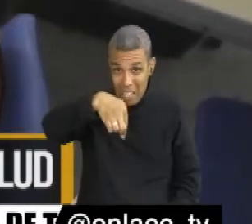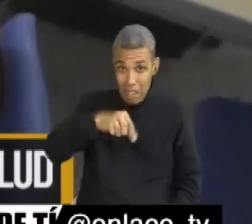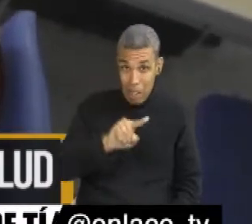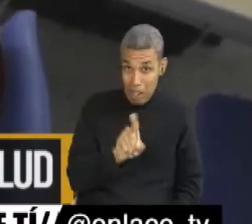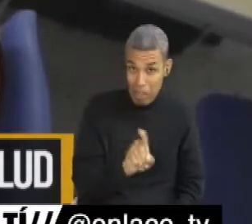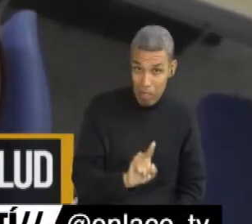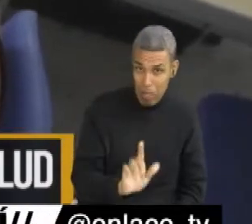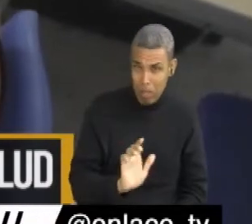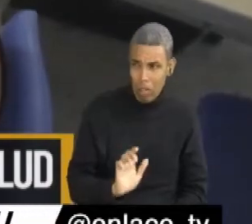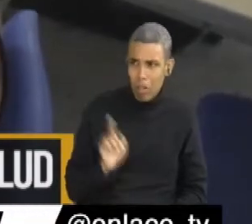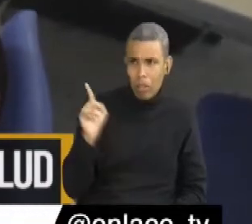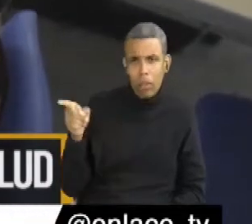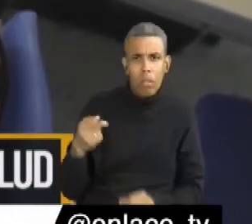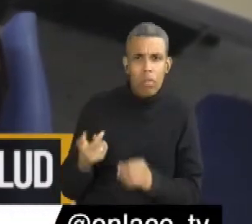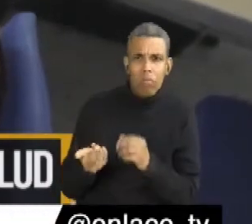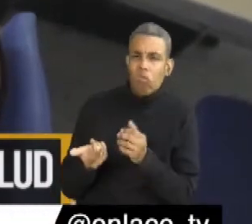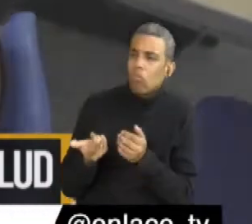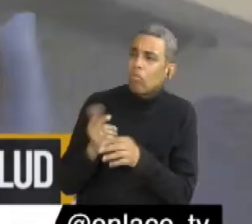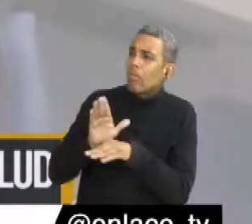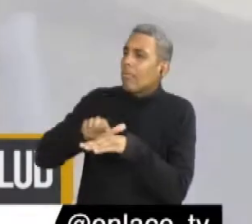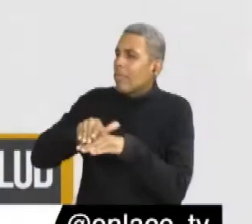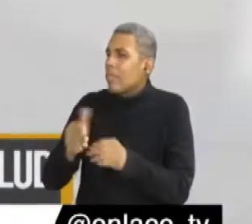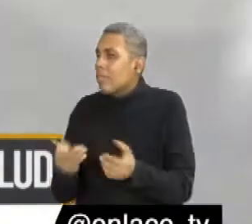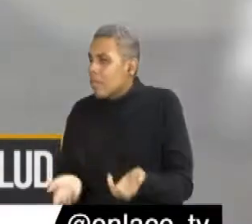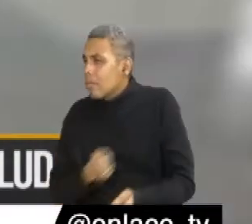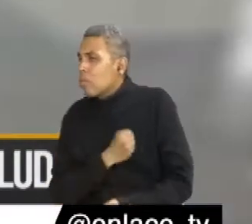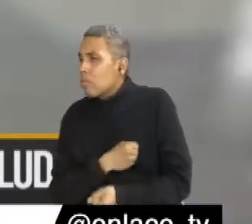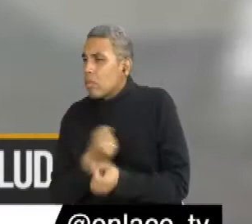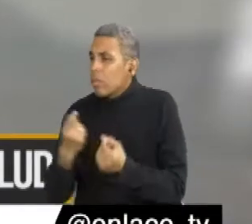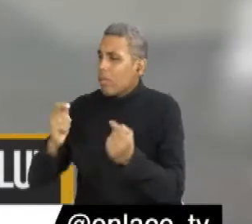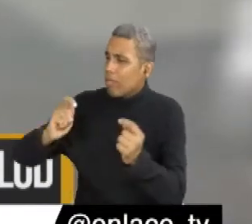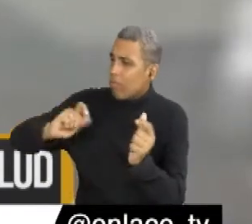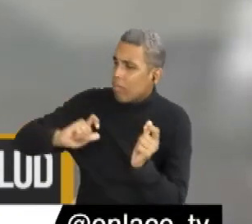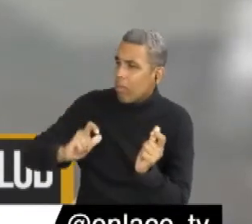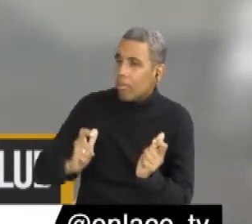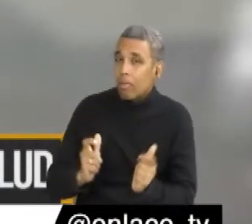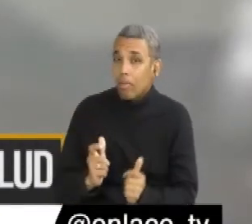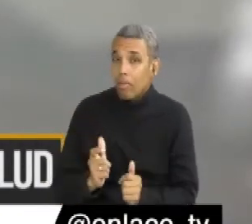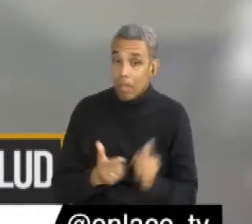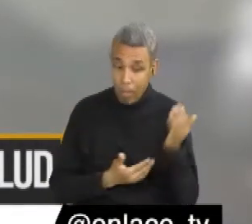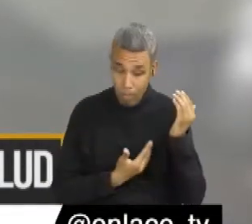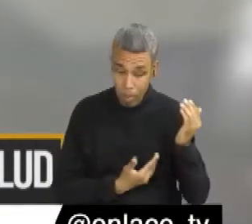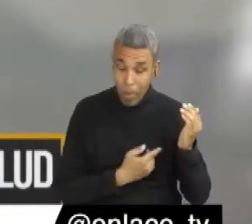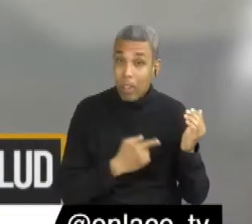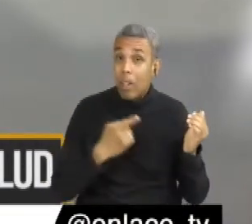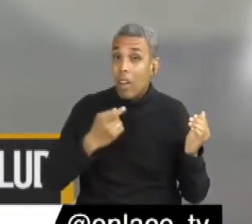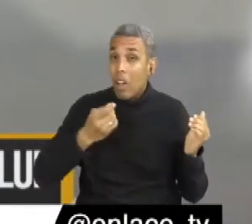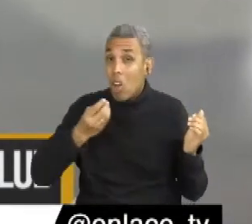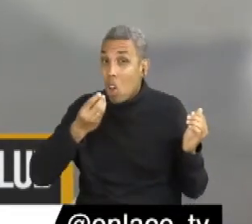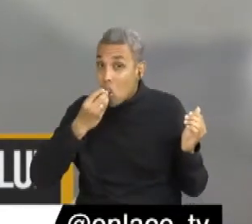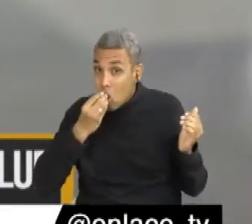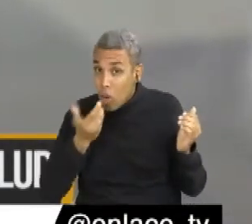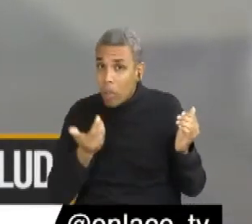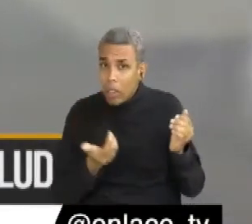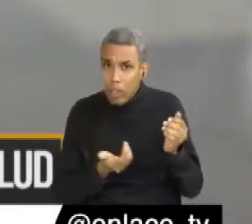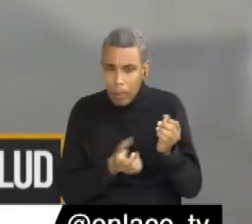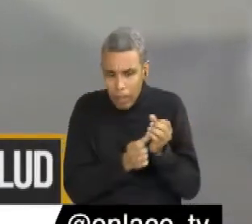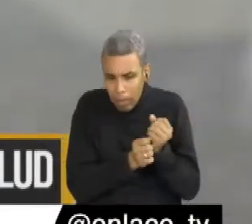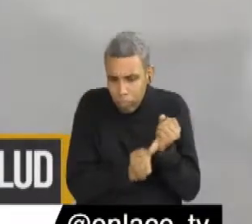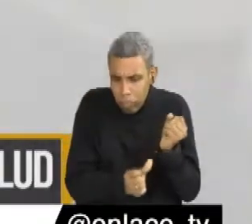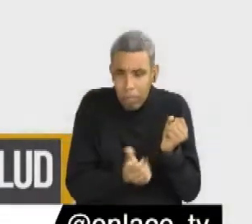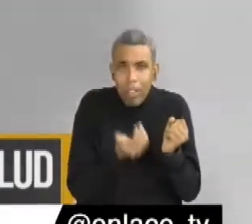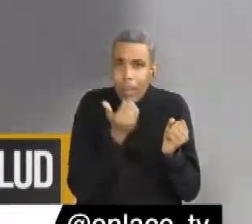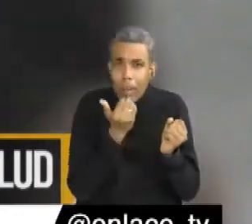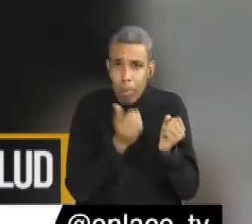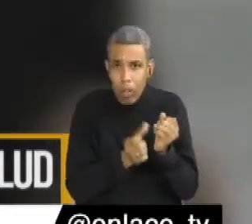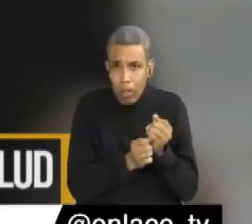me entregan nada, ni viáticos, ni sumos para él, porque él tiene que hacer defecar por una bolsa